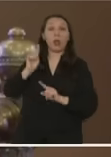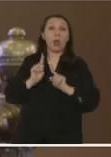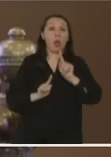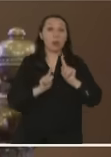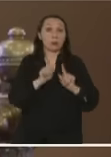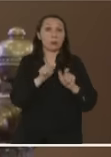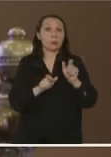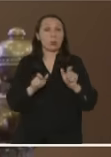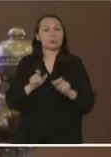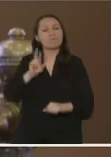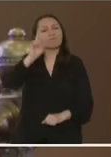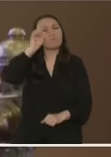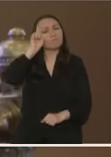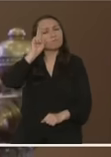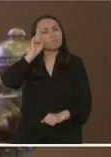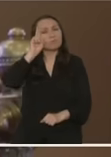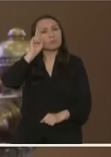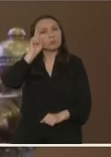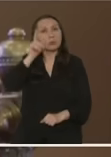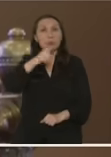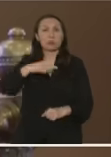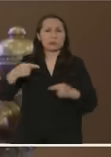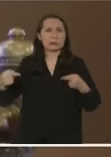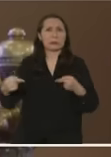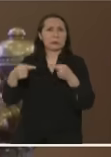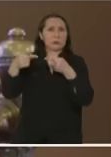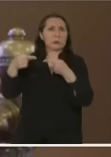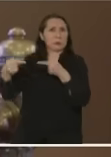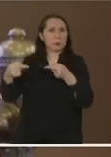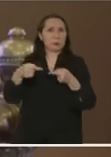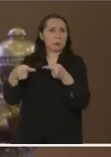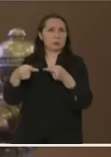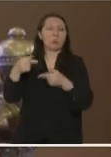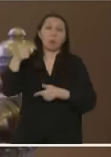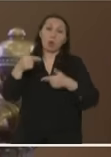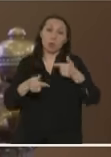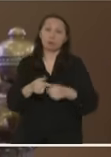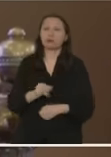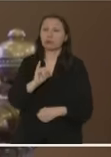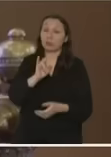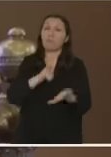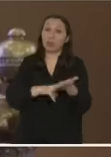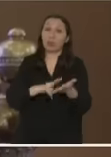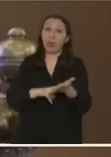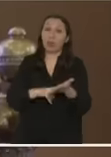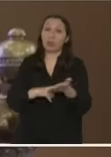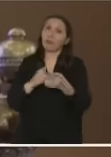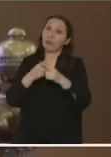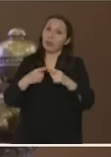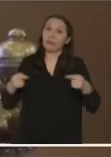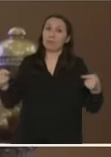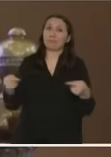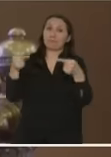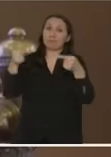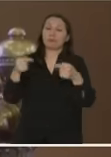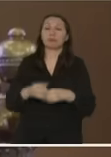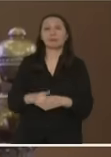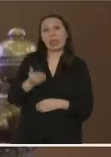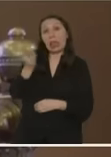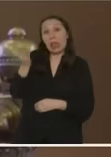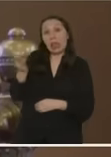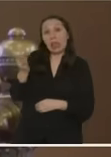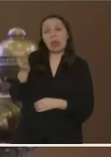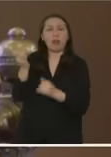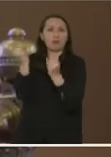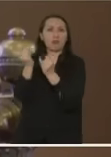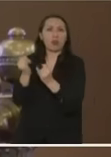algunos han recordado que fuimos adversarios políticos. Es cierto. Él tuvo un